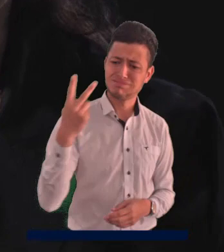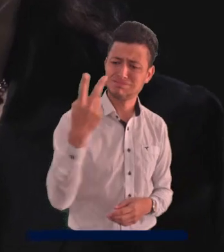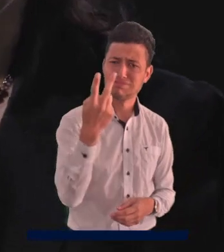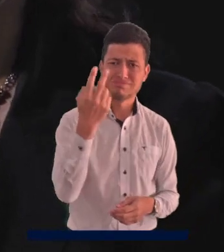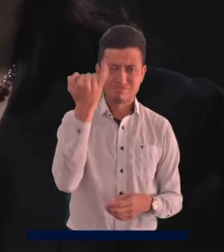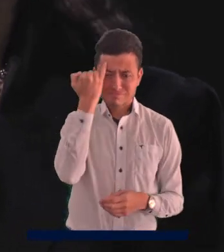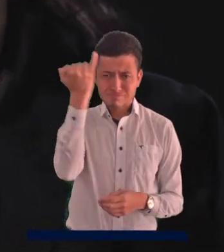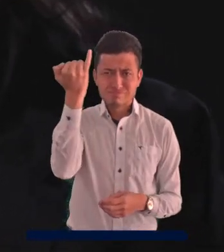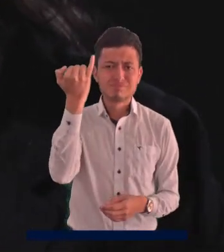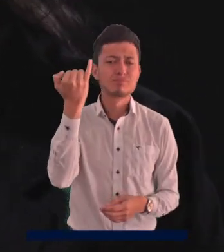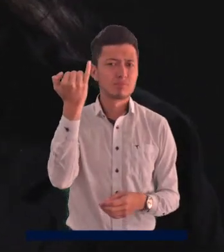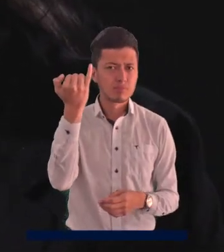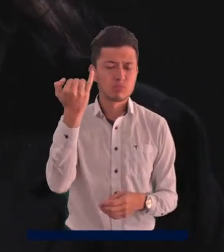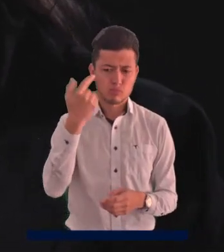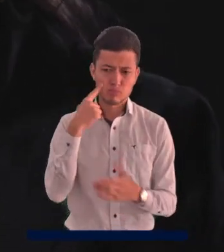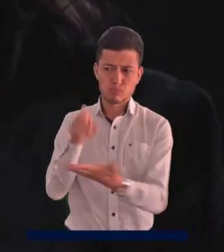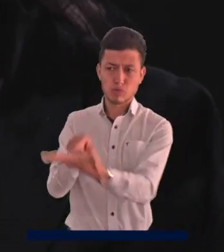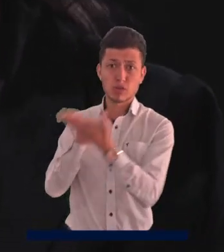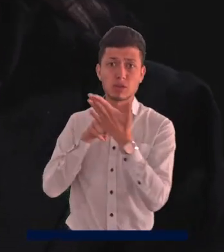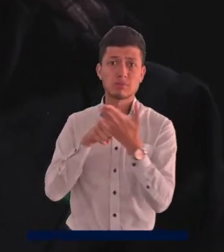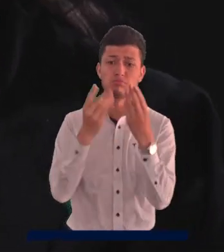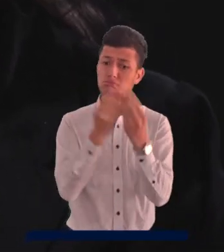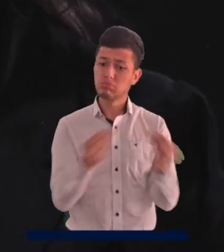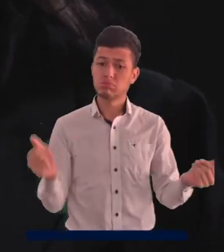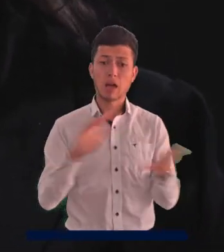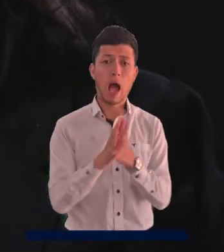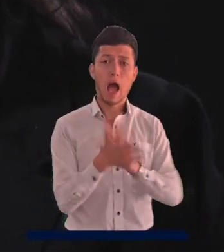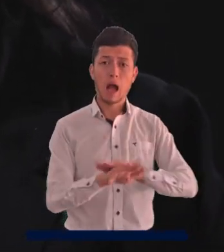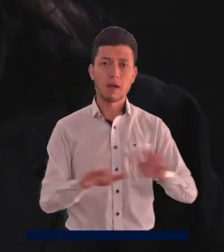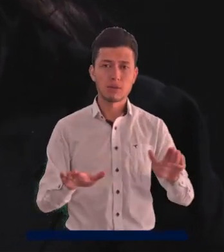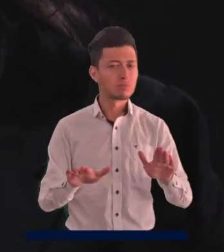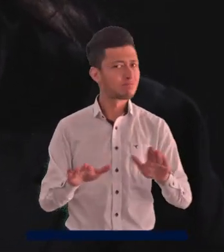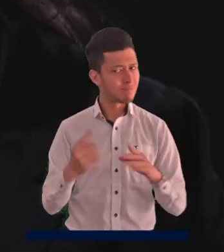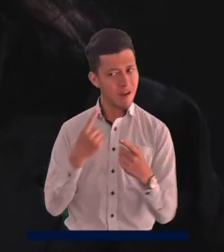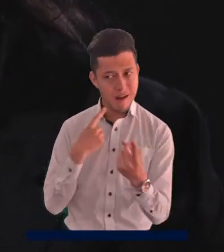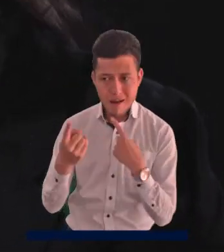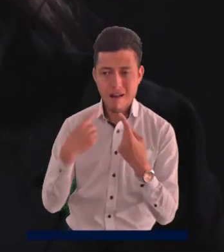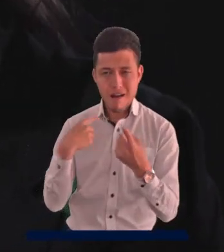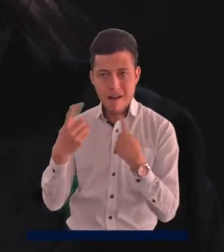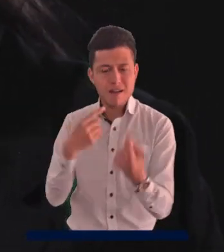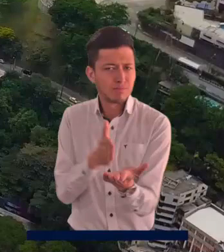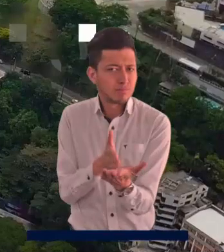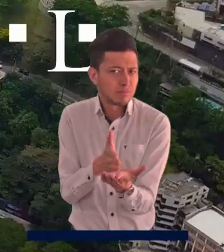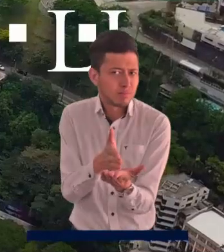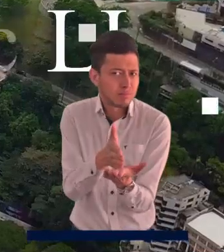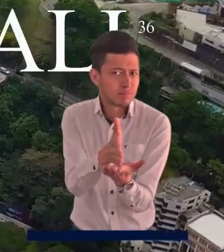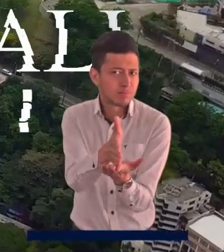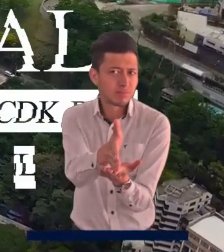permitido mostrar un guión que no está acabado, que está en diálogo constante.